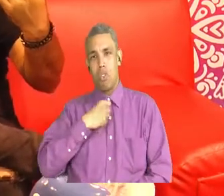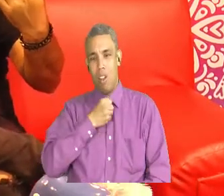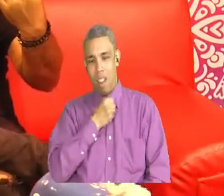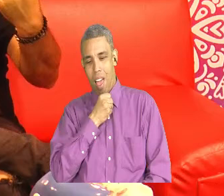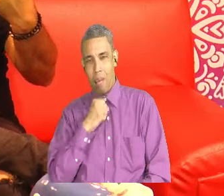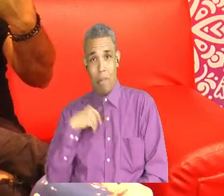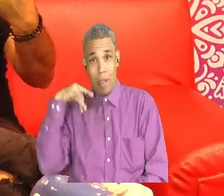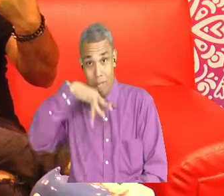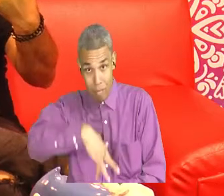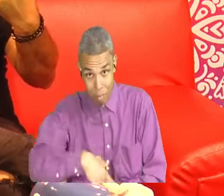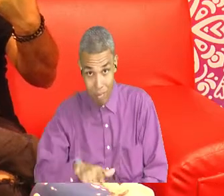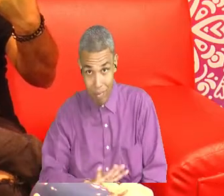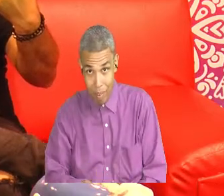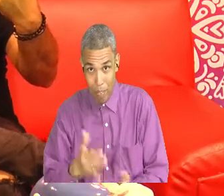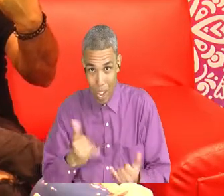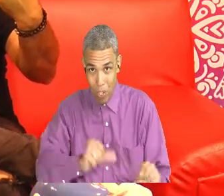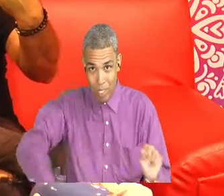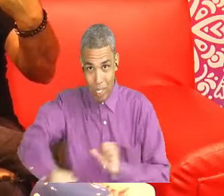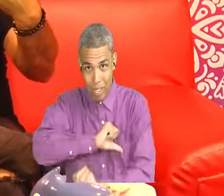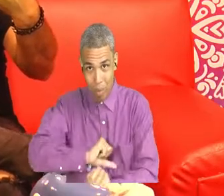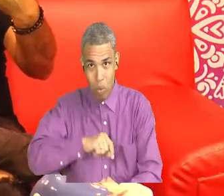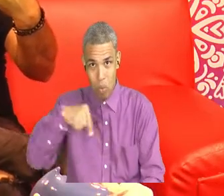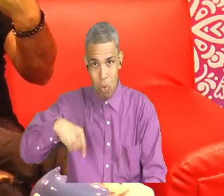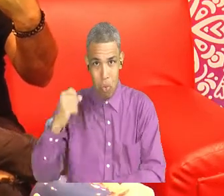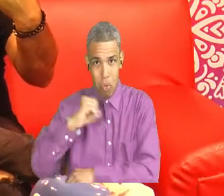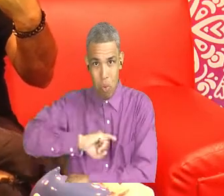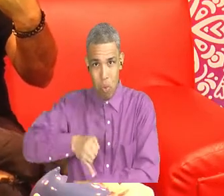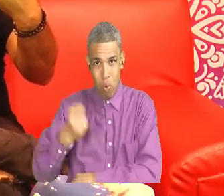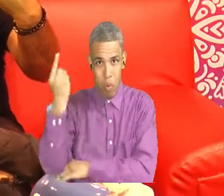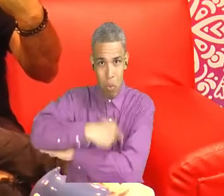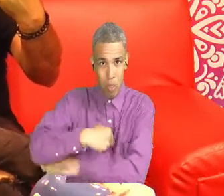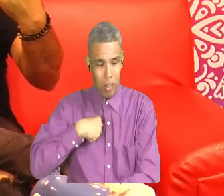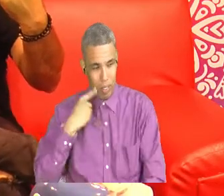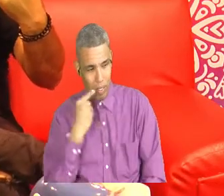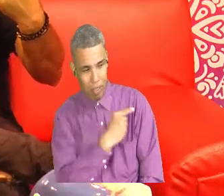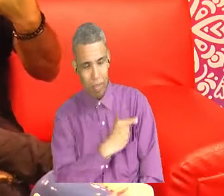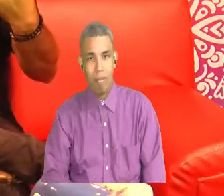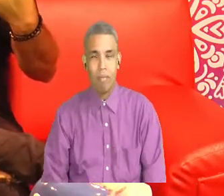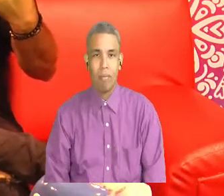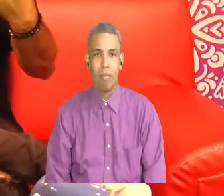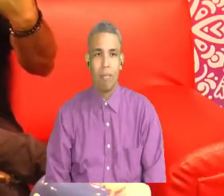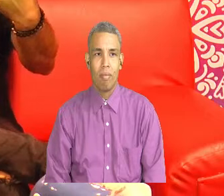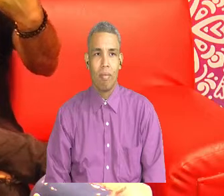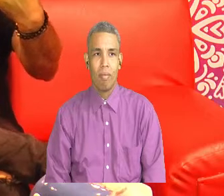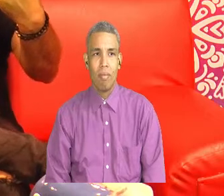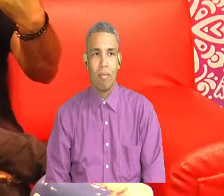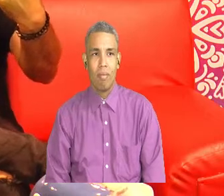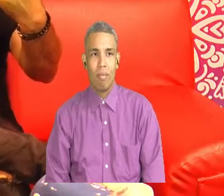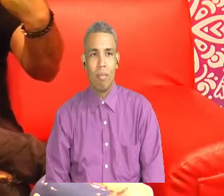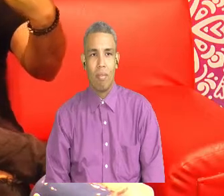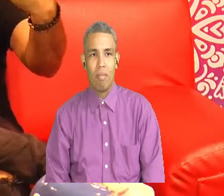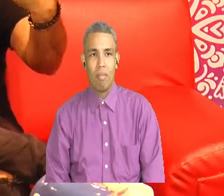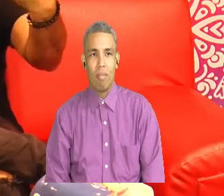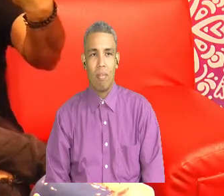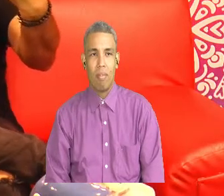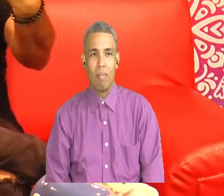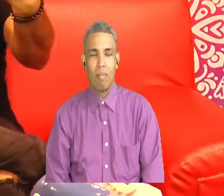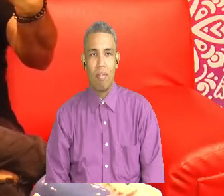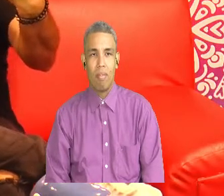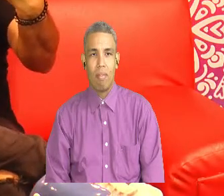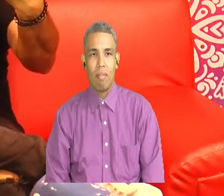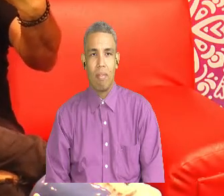un pedacito de una canción. Un clásico, el que tú digas. Mira mi vida, qué mañana tan